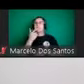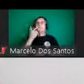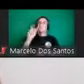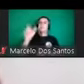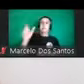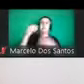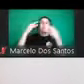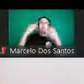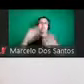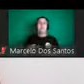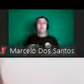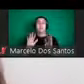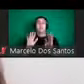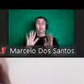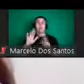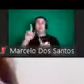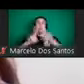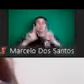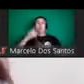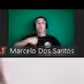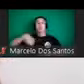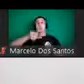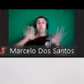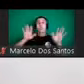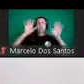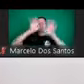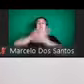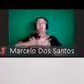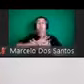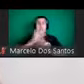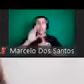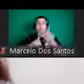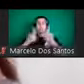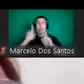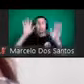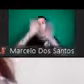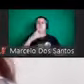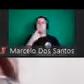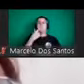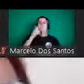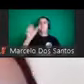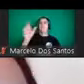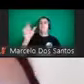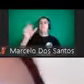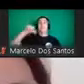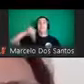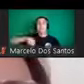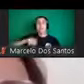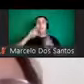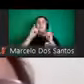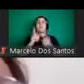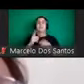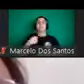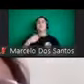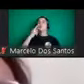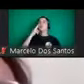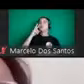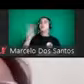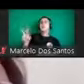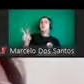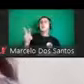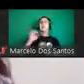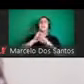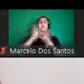y me incluyo como profesional del tema también, queremos analizar las cosas solamente desde el punto de vista de